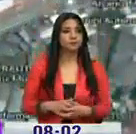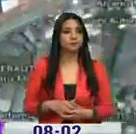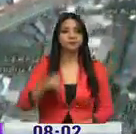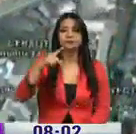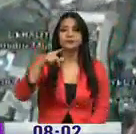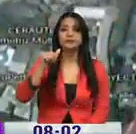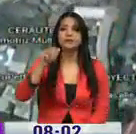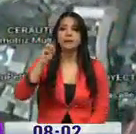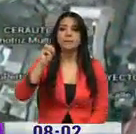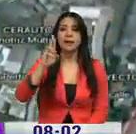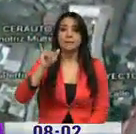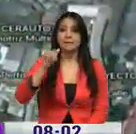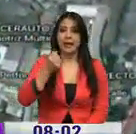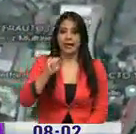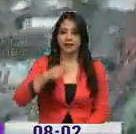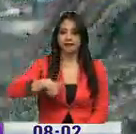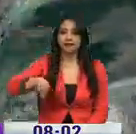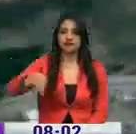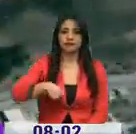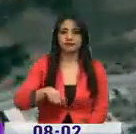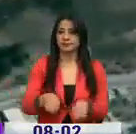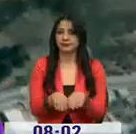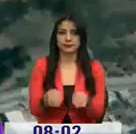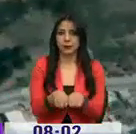esta es la avenida muy, muy concurrida, en Las Palmeras,